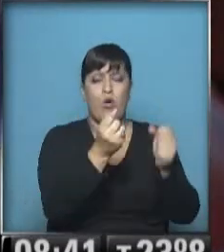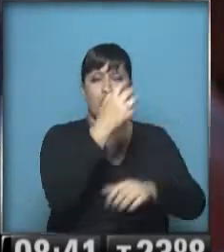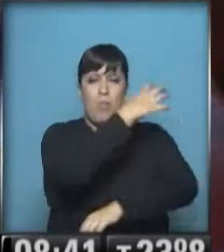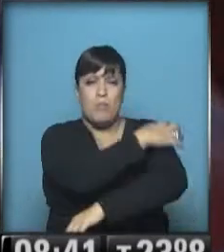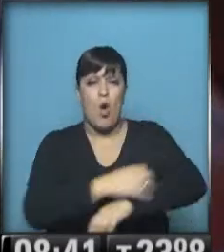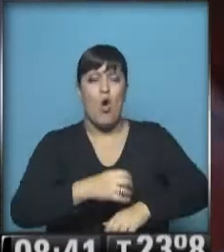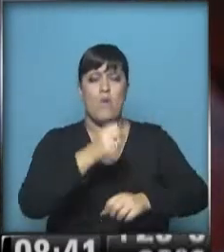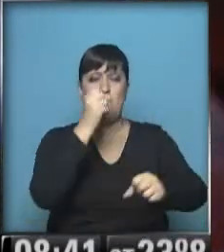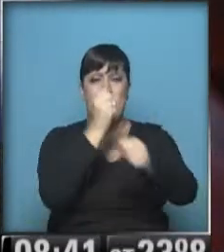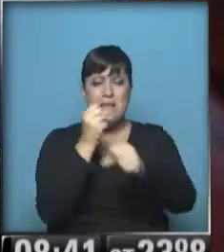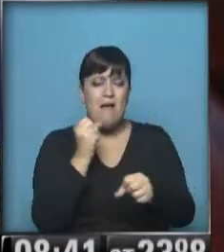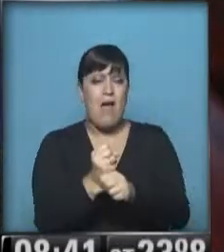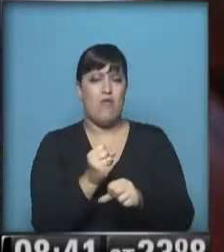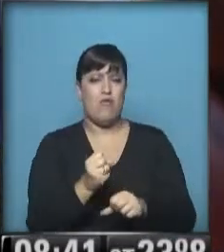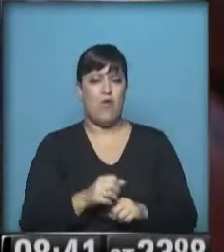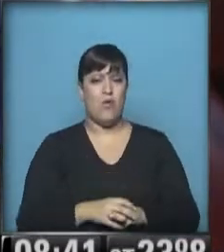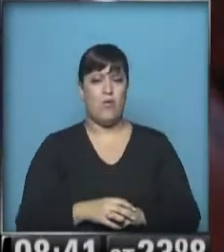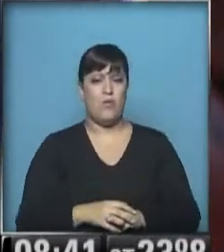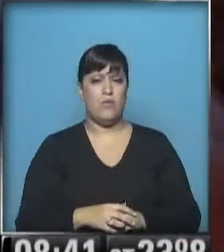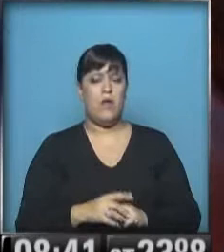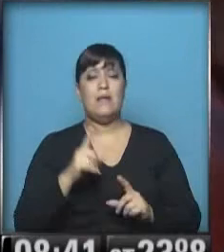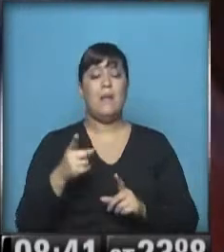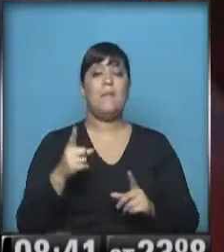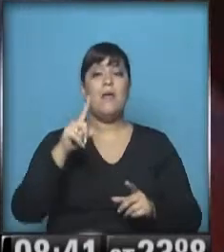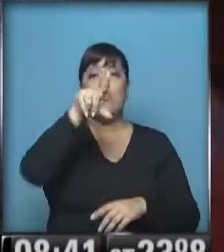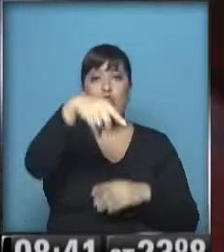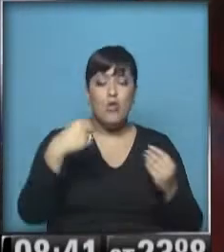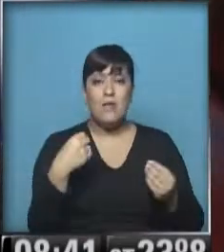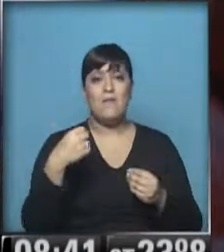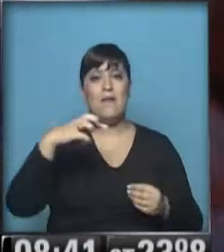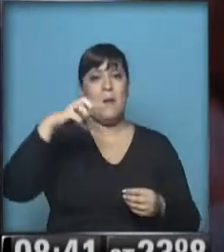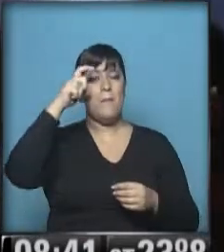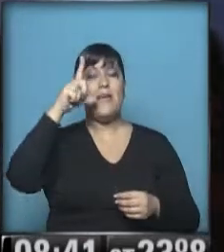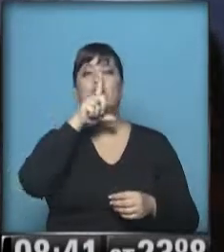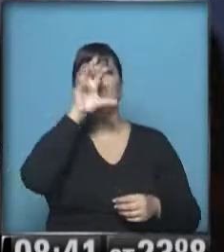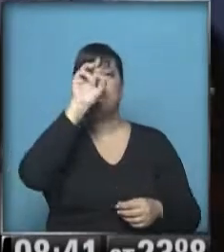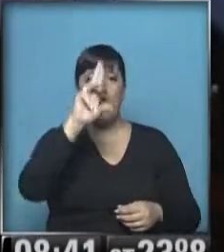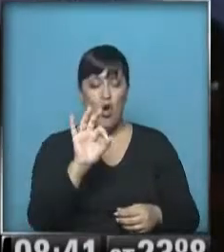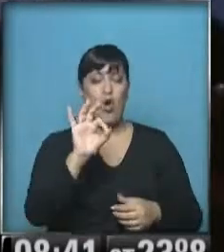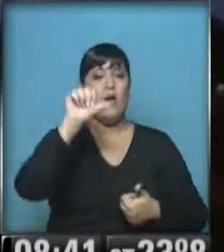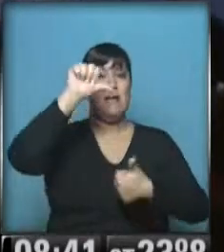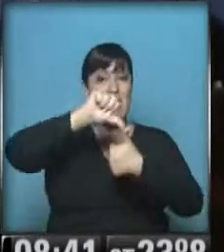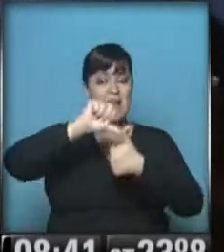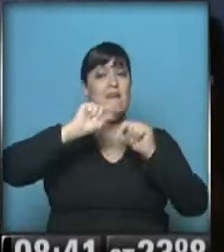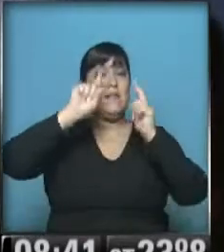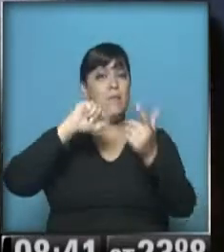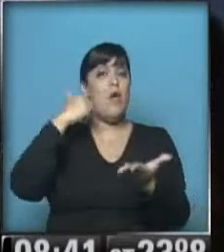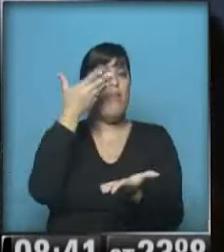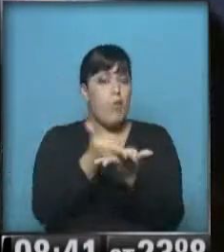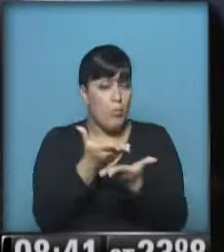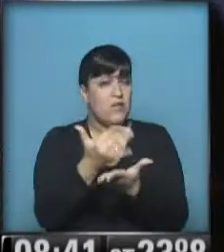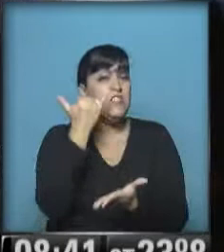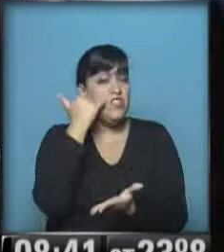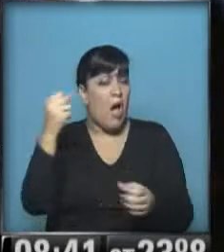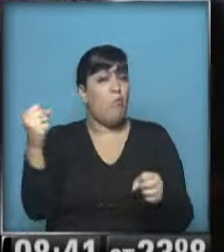el ALBA. Y de donde ha surgido Petrocaribe y ha surgido la propuesta ya aprobada de